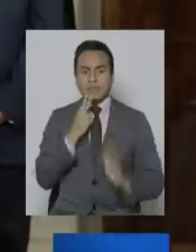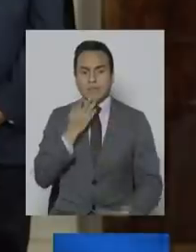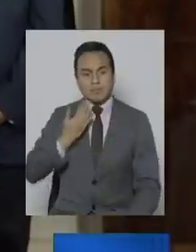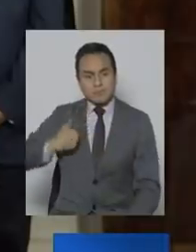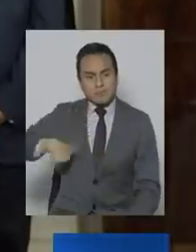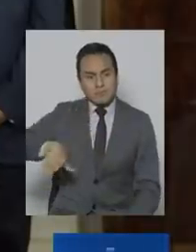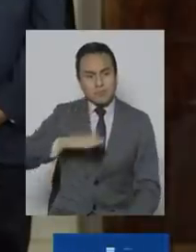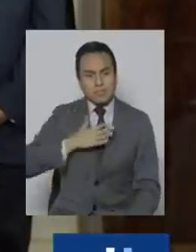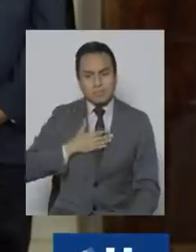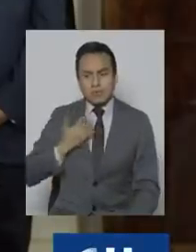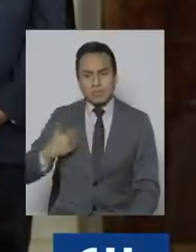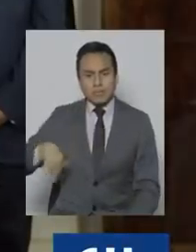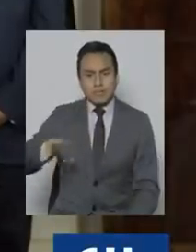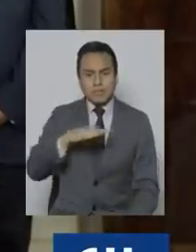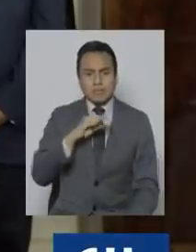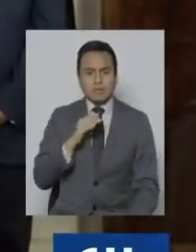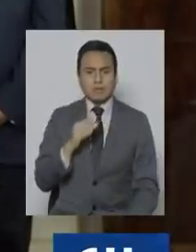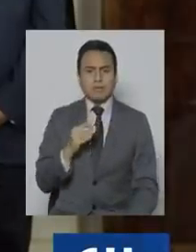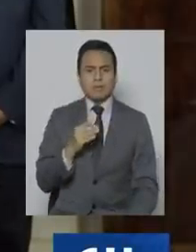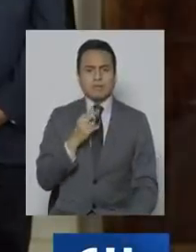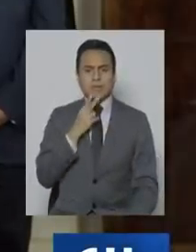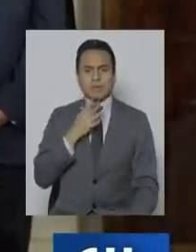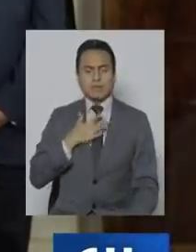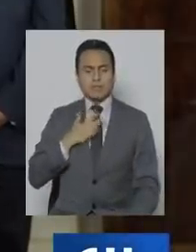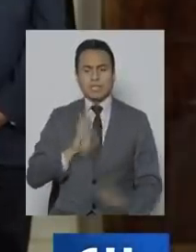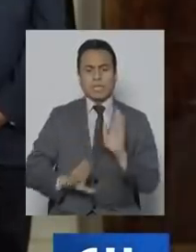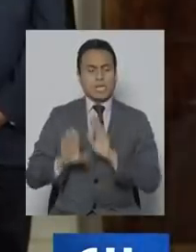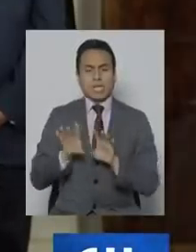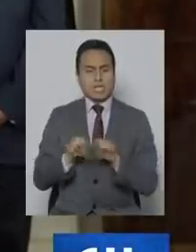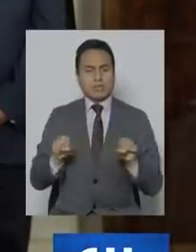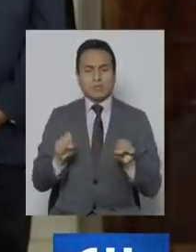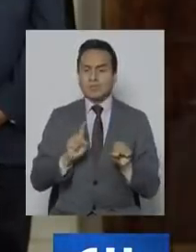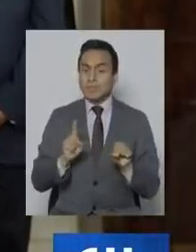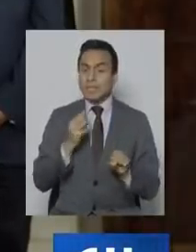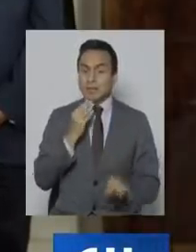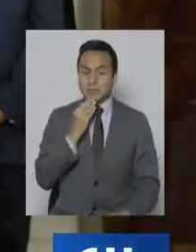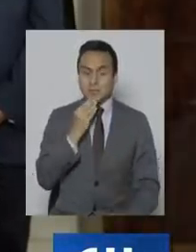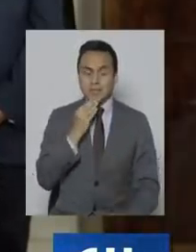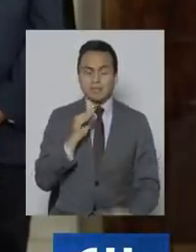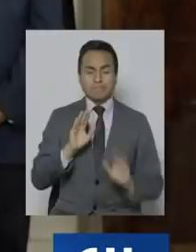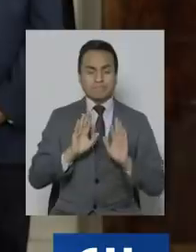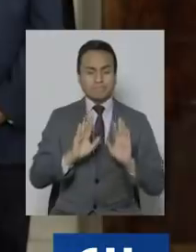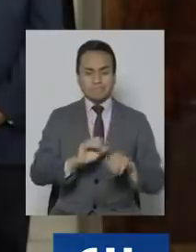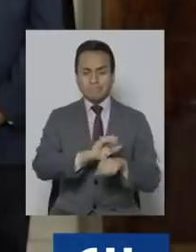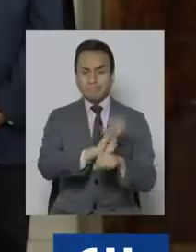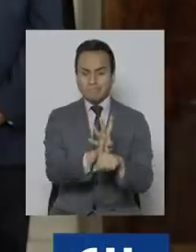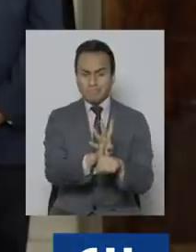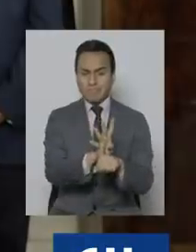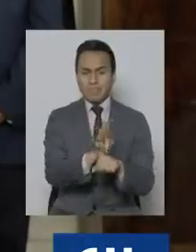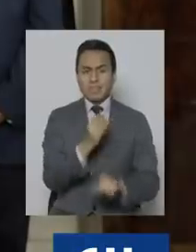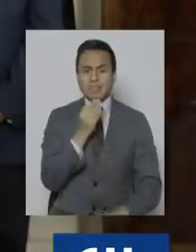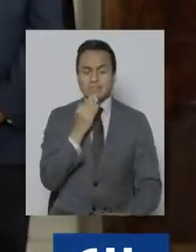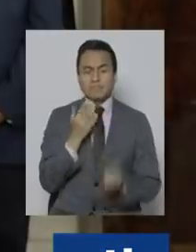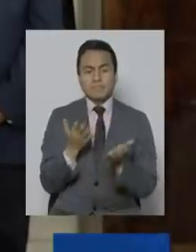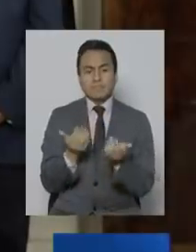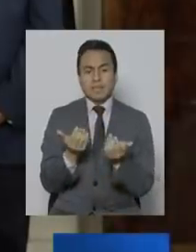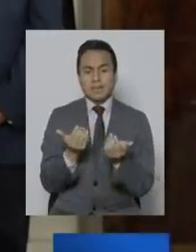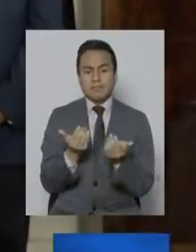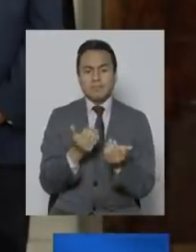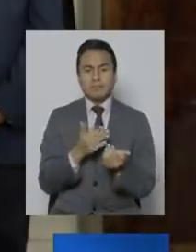vidas, pero no basta con proteger nuestras propias vidas. Dada la naturaleza del coronavirus, también